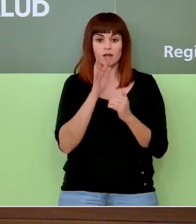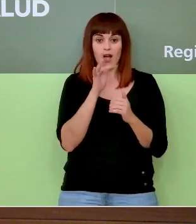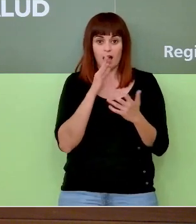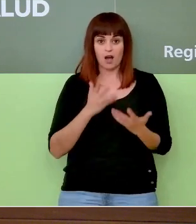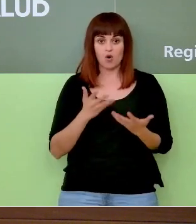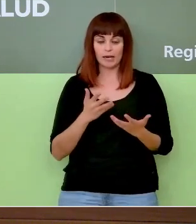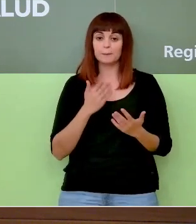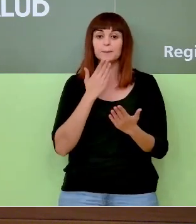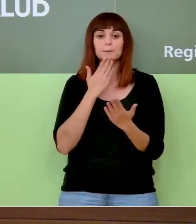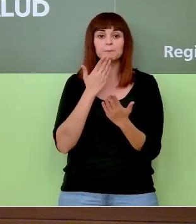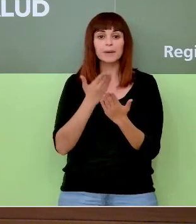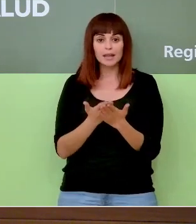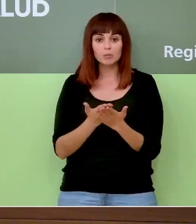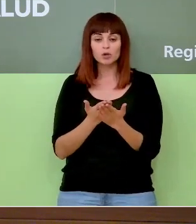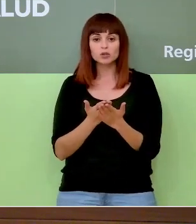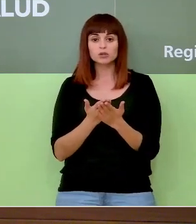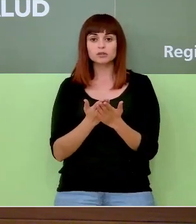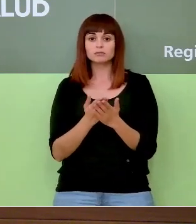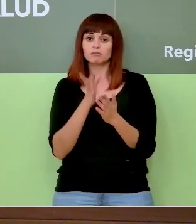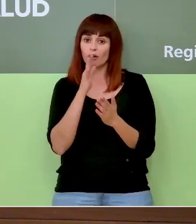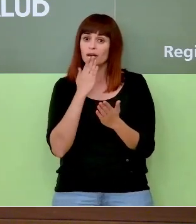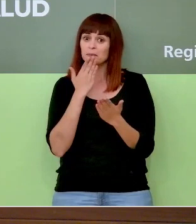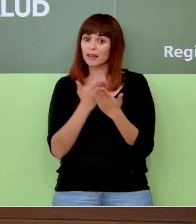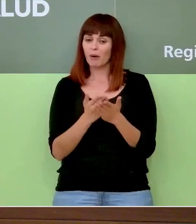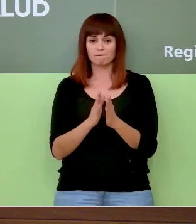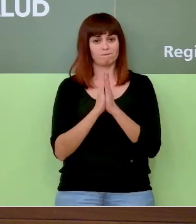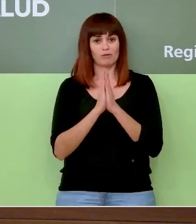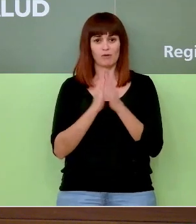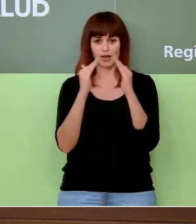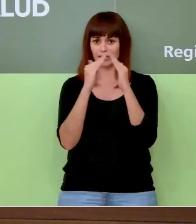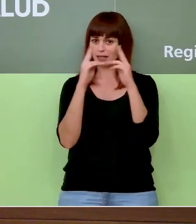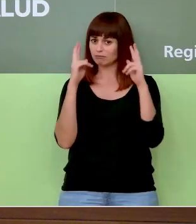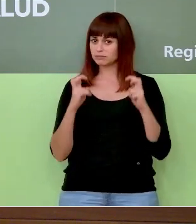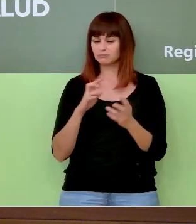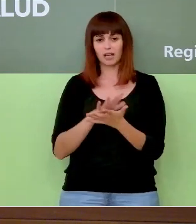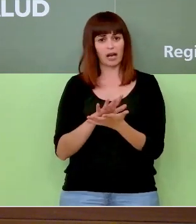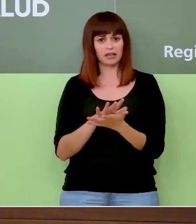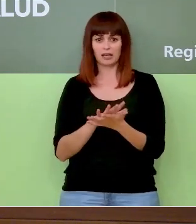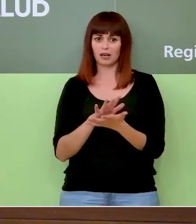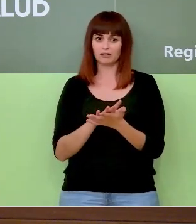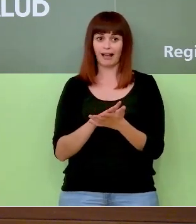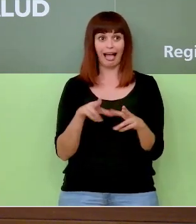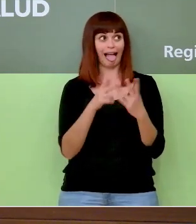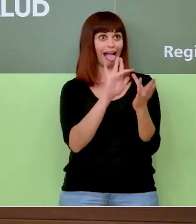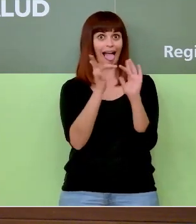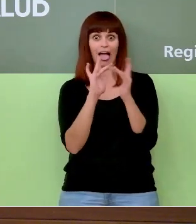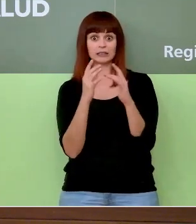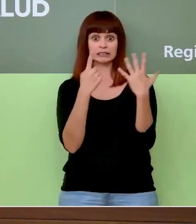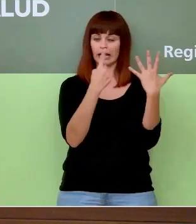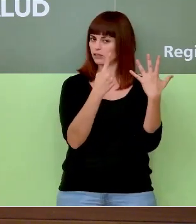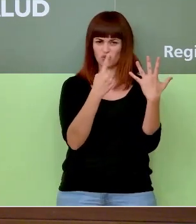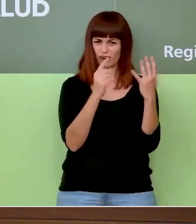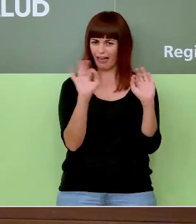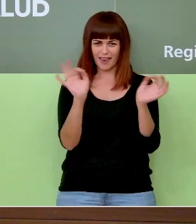lo que estamos pidiendo no es ni tan siquiera eso. Lo que estamos pidiendo es que nos quedemos en casa tranquilamente, no que no socialicemos ni en grupos de 6. Pero